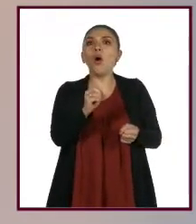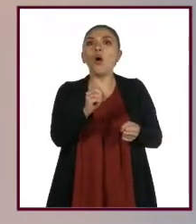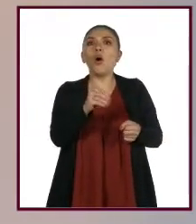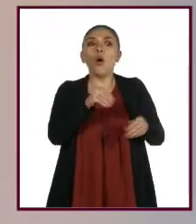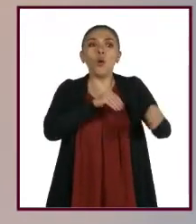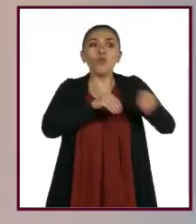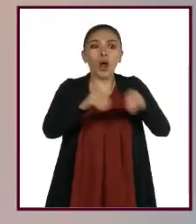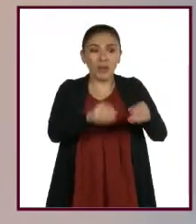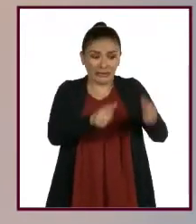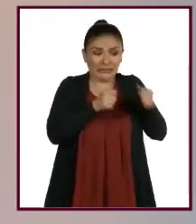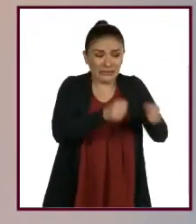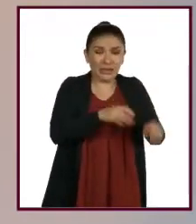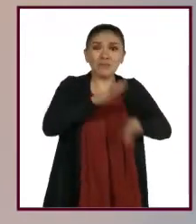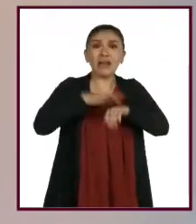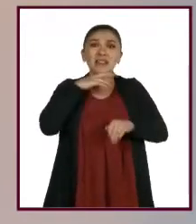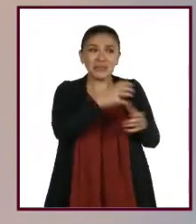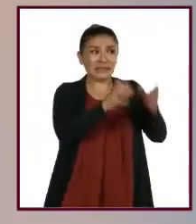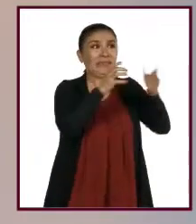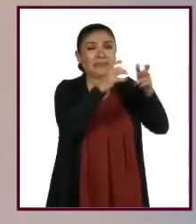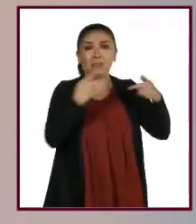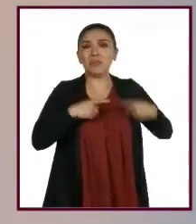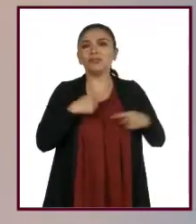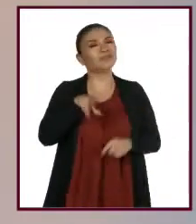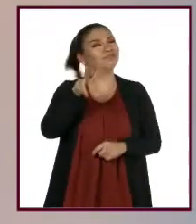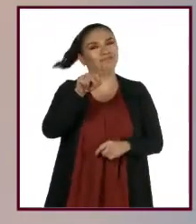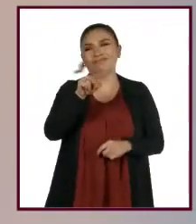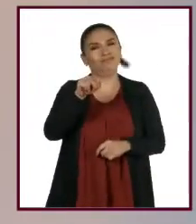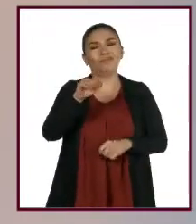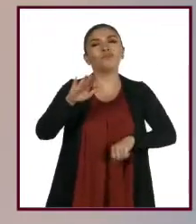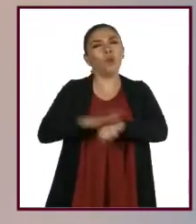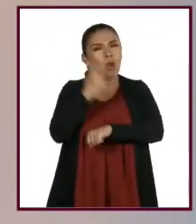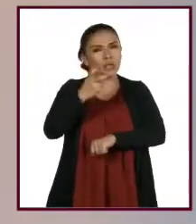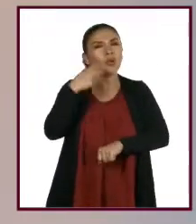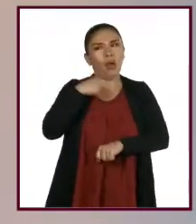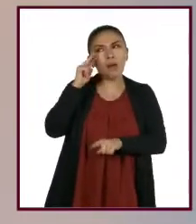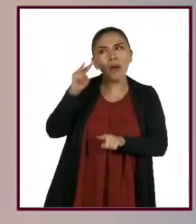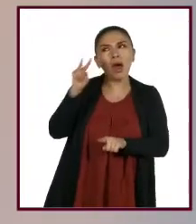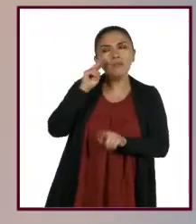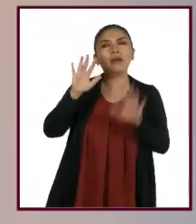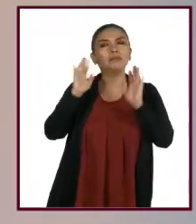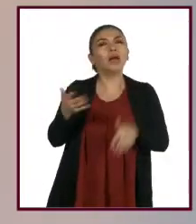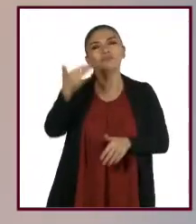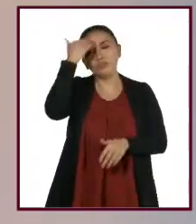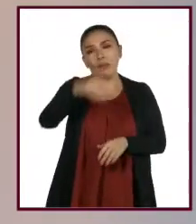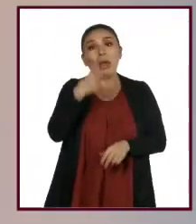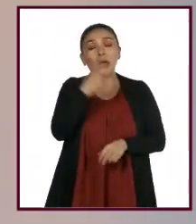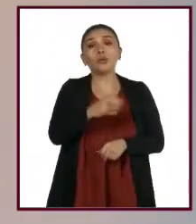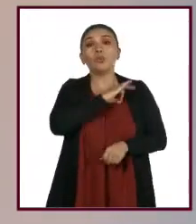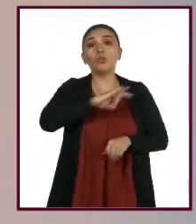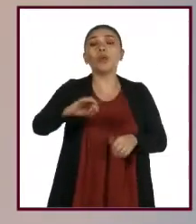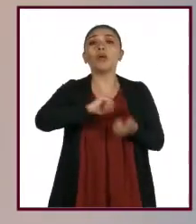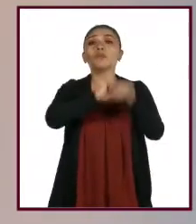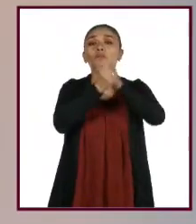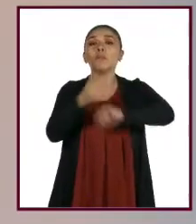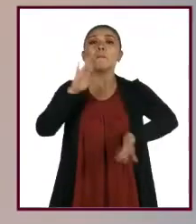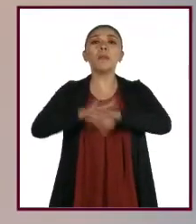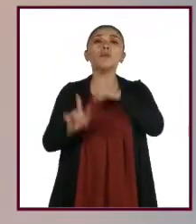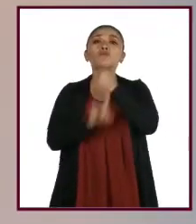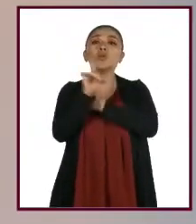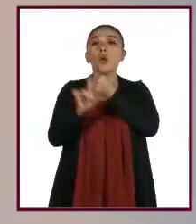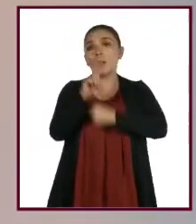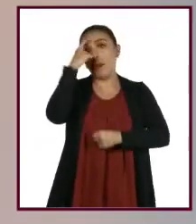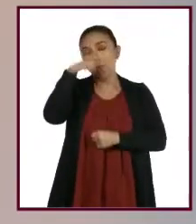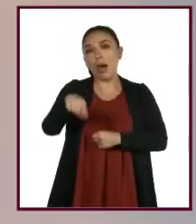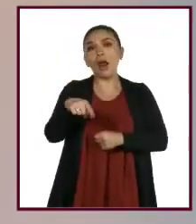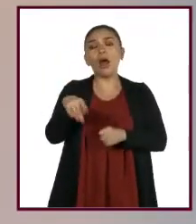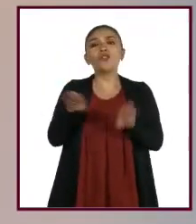mover de manera brusca, porque esto lo que hemos visto en evidencia es que pudiera llegar a generar complicaciones en el